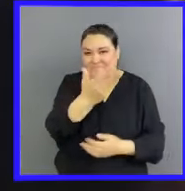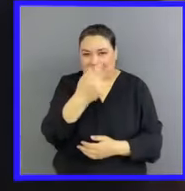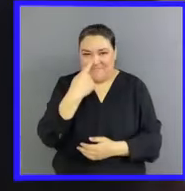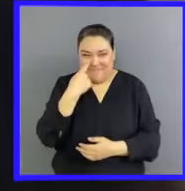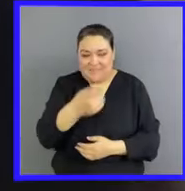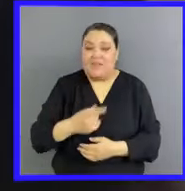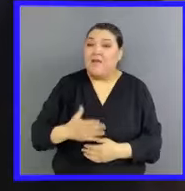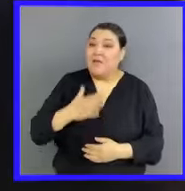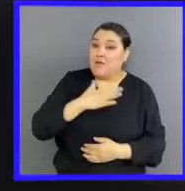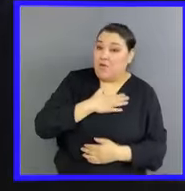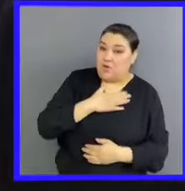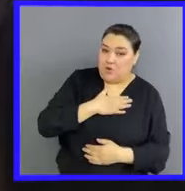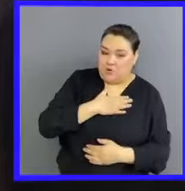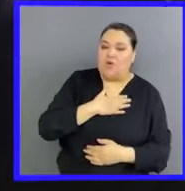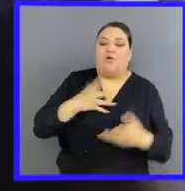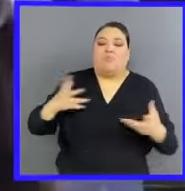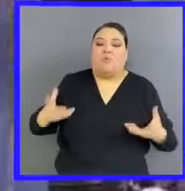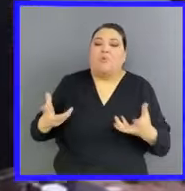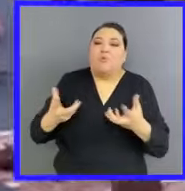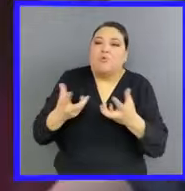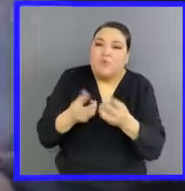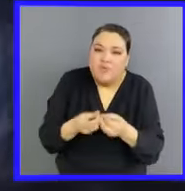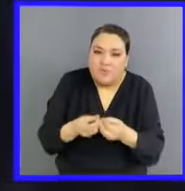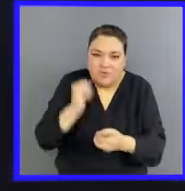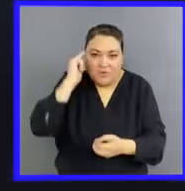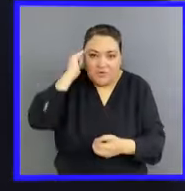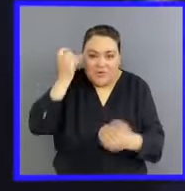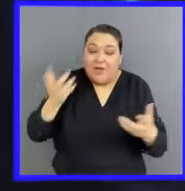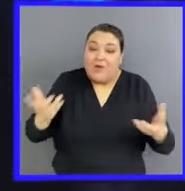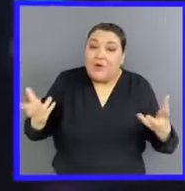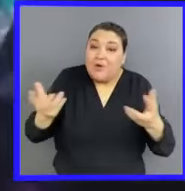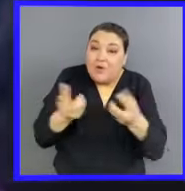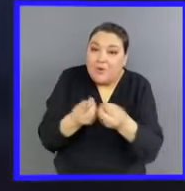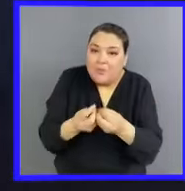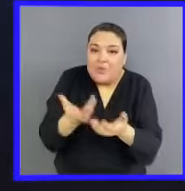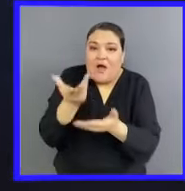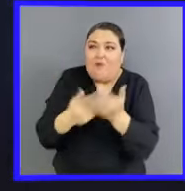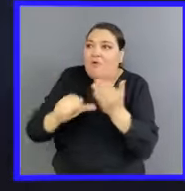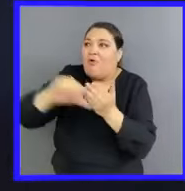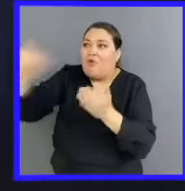hablamos de integración de los pueblos ante este sistema colonialista,